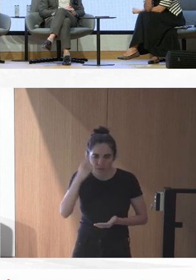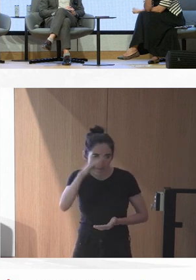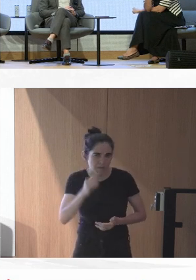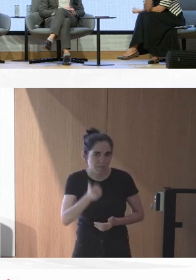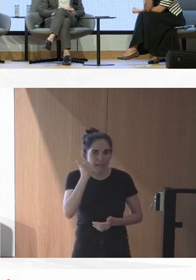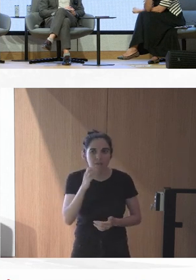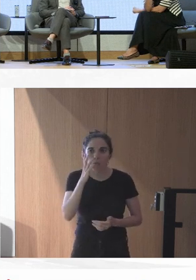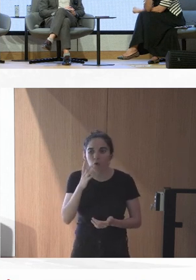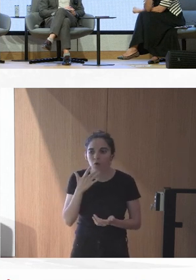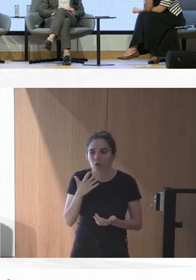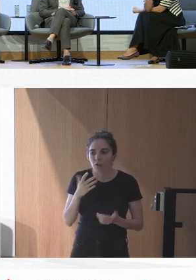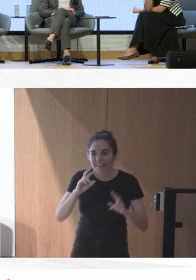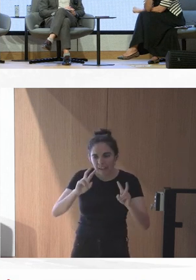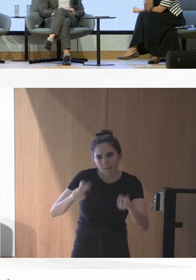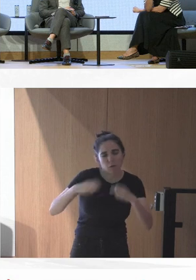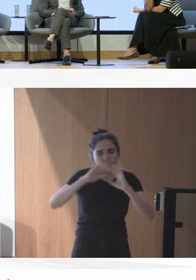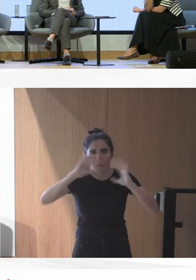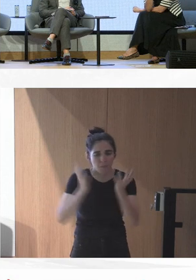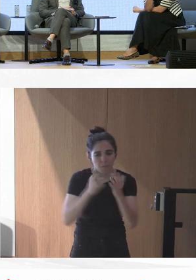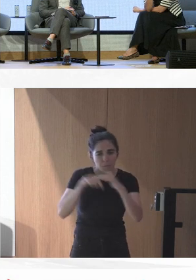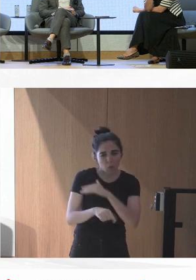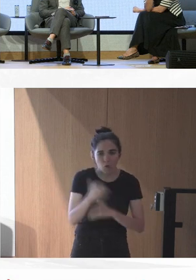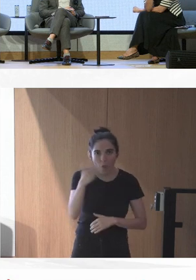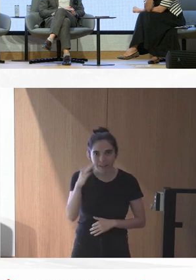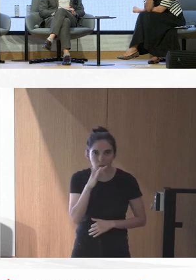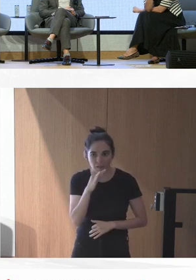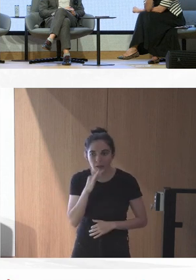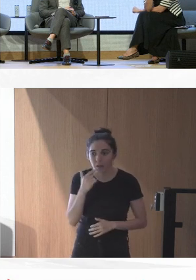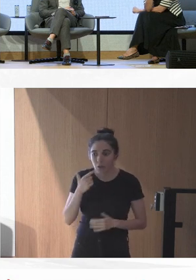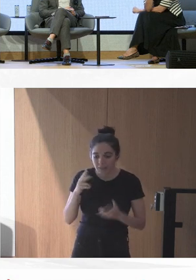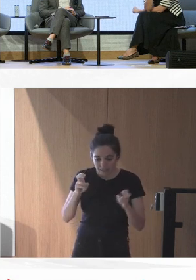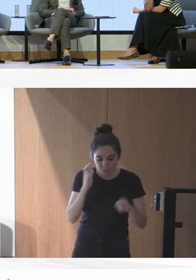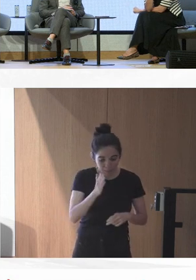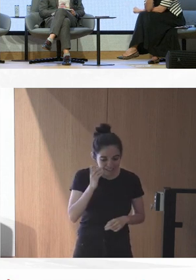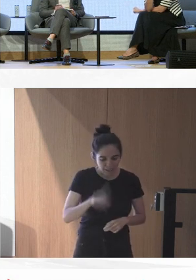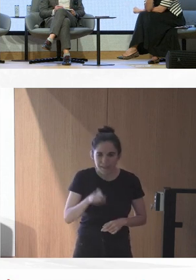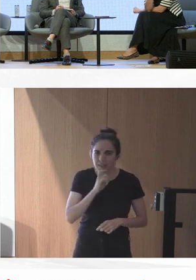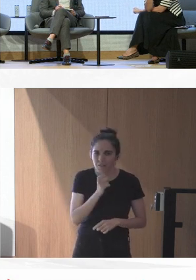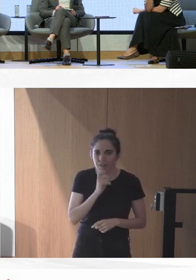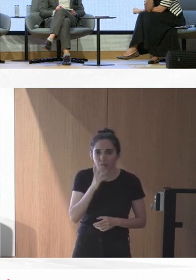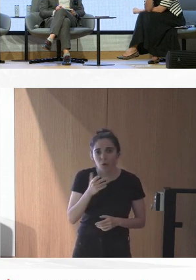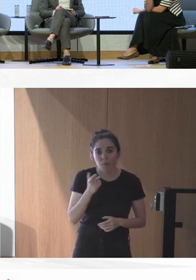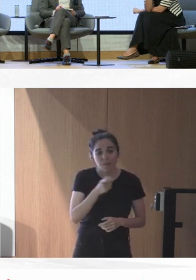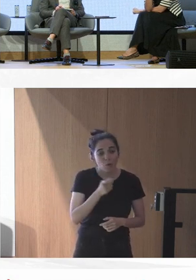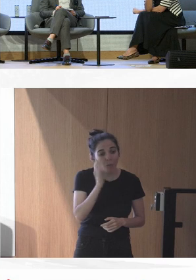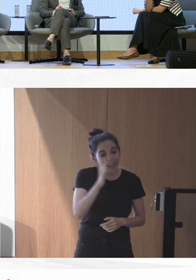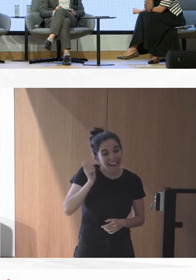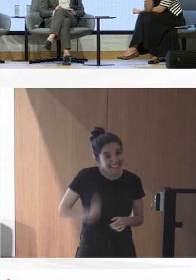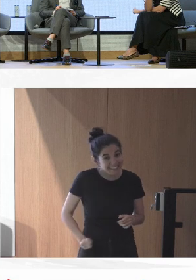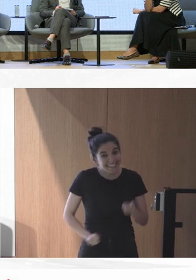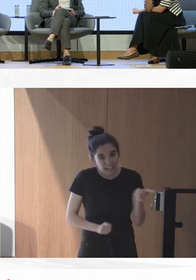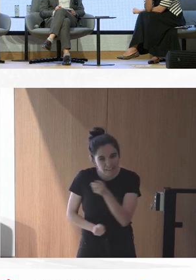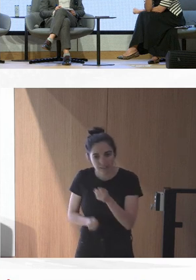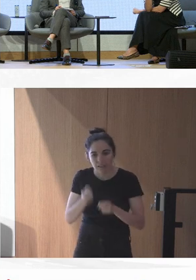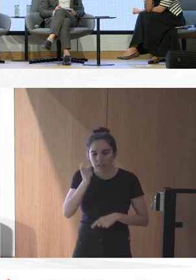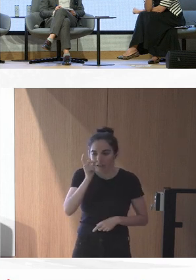global sobre la interdicción. Pero lo que pasa en el derecho penal es muy difícil porque también existe una resistencia por los penalistas, pero también existe lo que señalaba